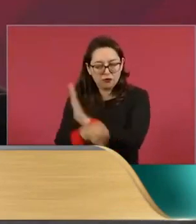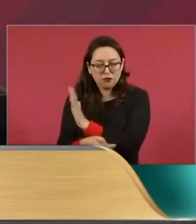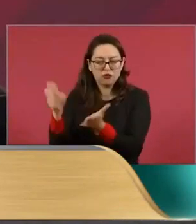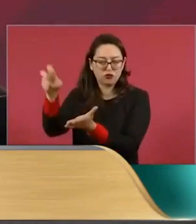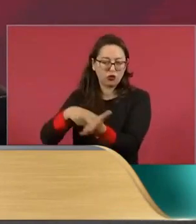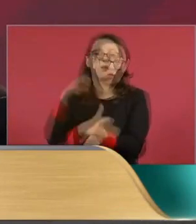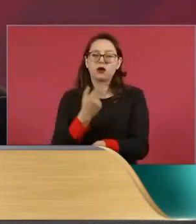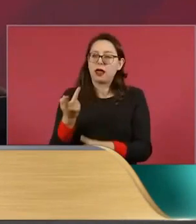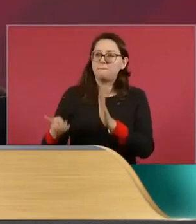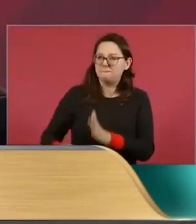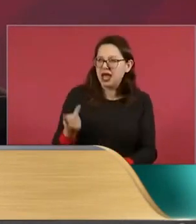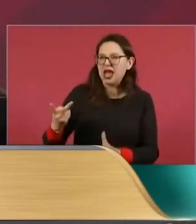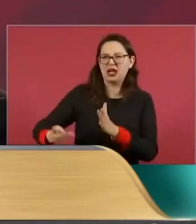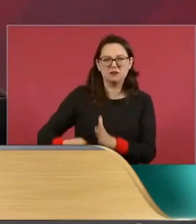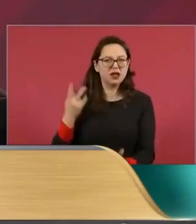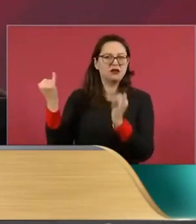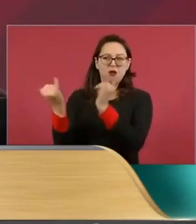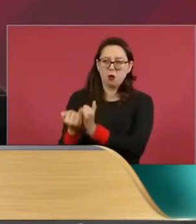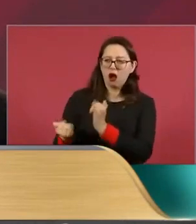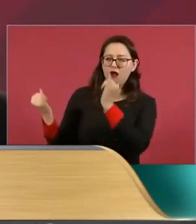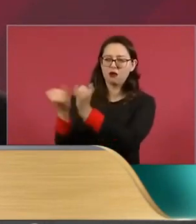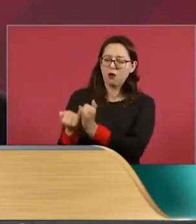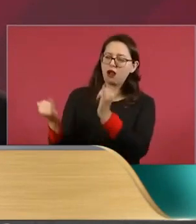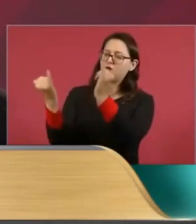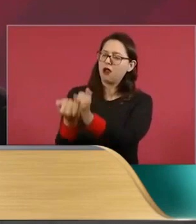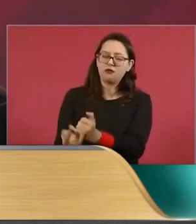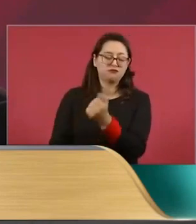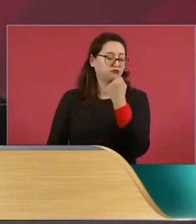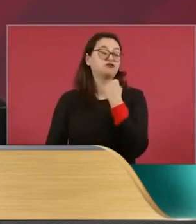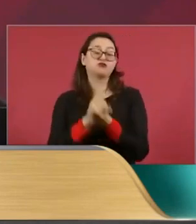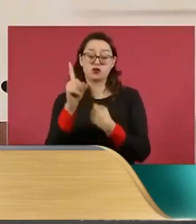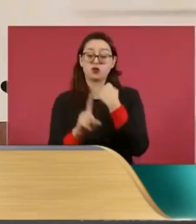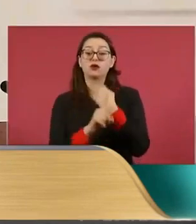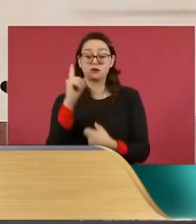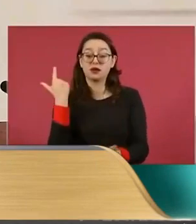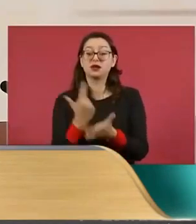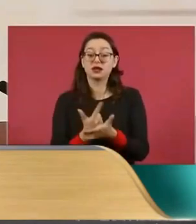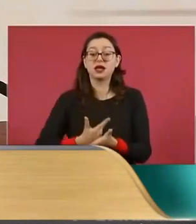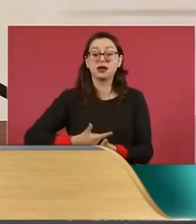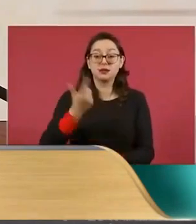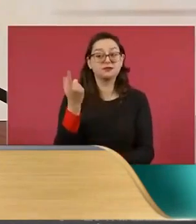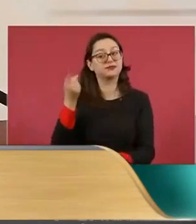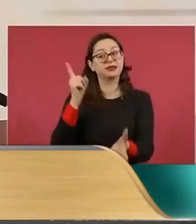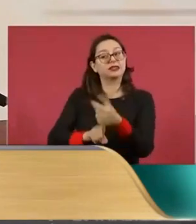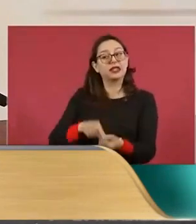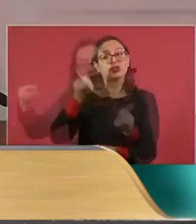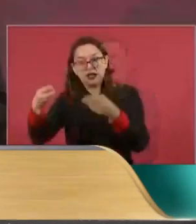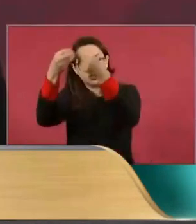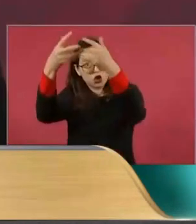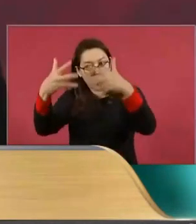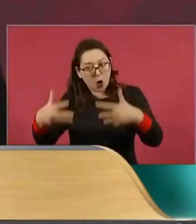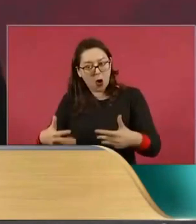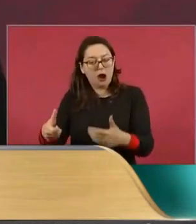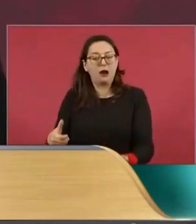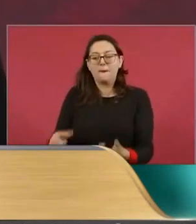varios casos así. Y es un problema, yo considero, estructural, de fondo,